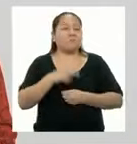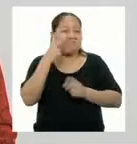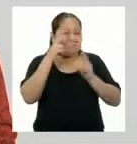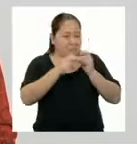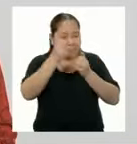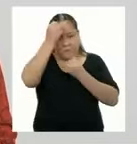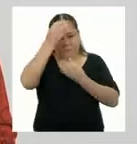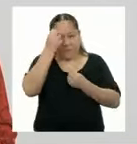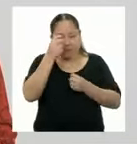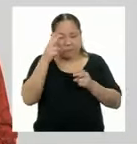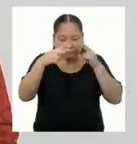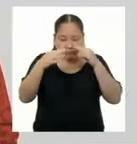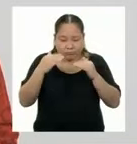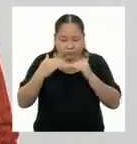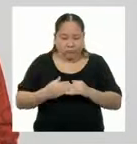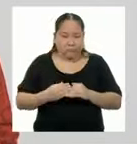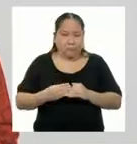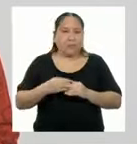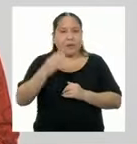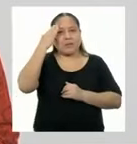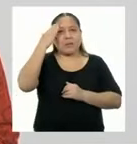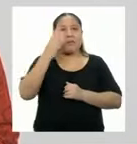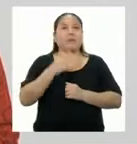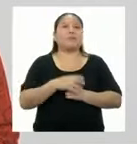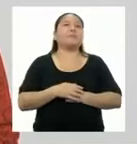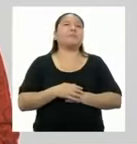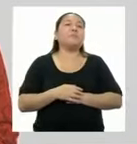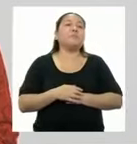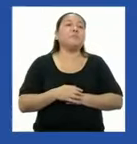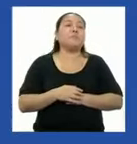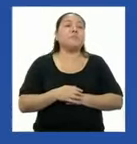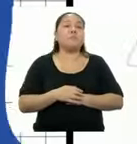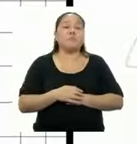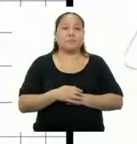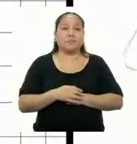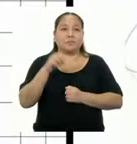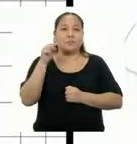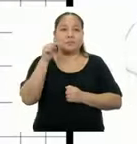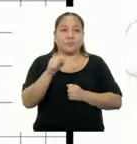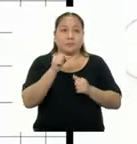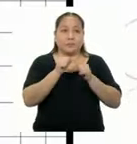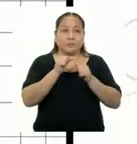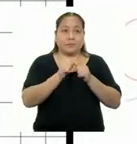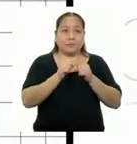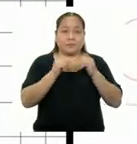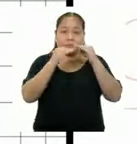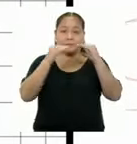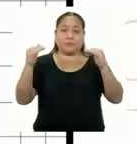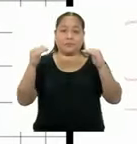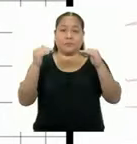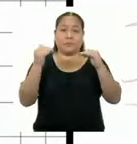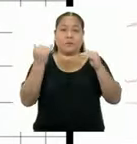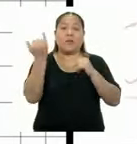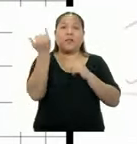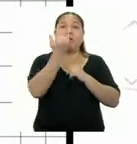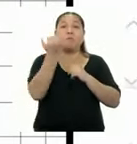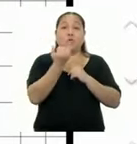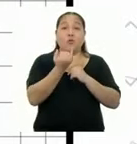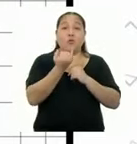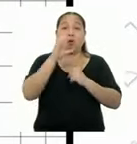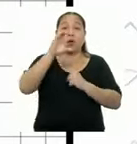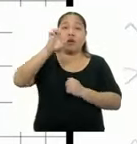los que contamos para calcularlo. Son el valor de la imagen en centímetros, que